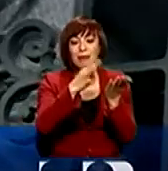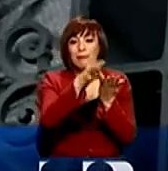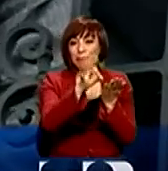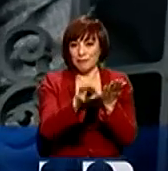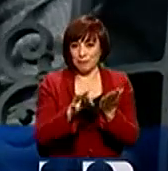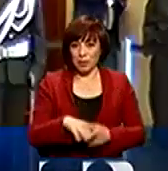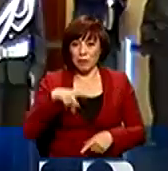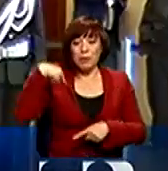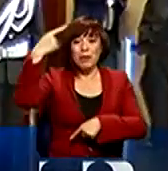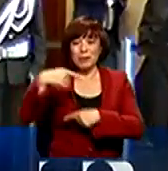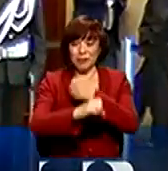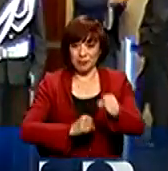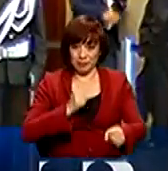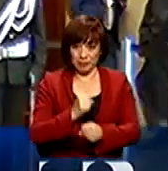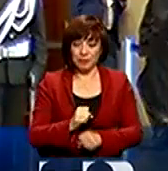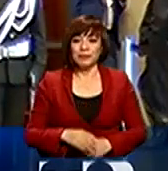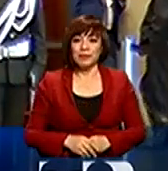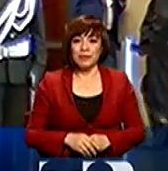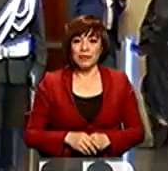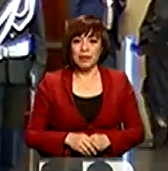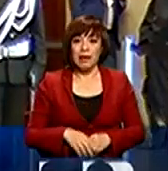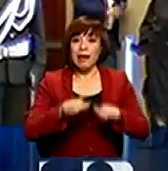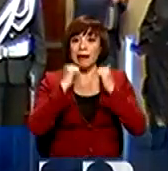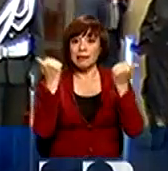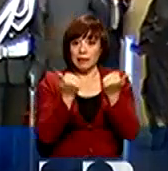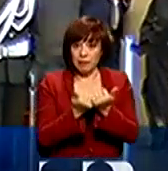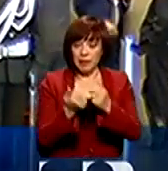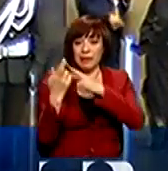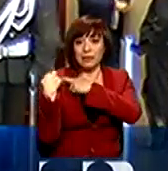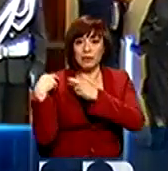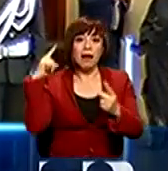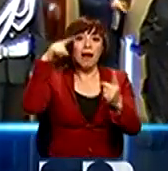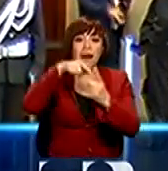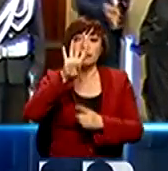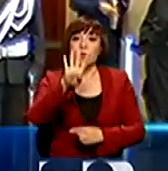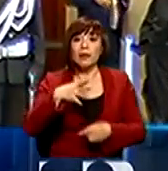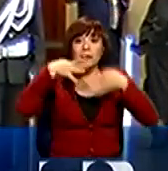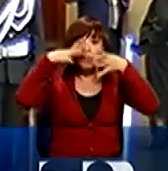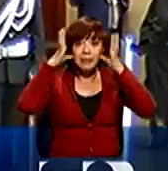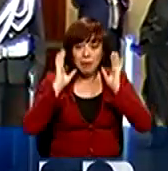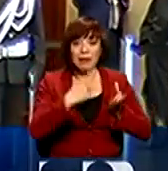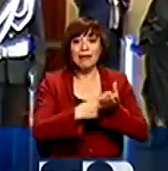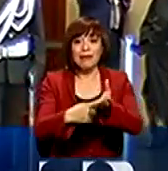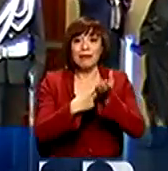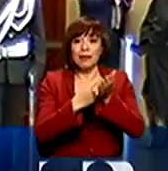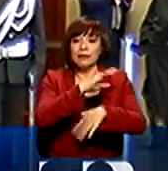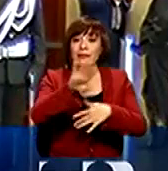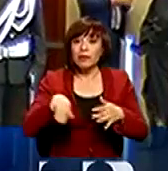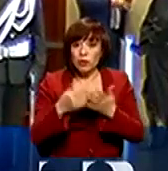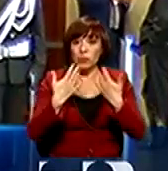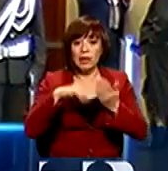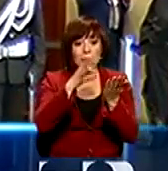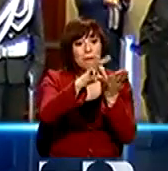el Ejecutivo. Esta asamblea tiene hasta el 4 de diciembre para aprobar en un solo debate la proforma presupuestaria, sin